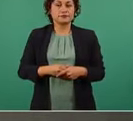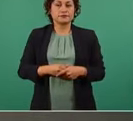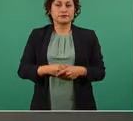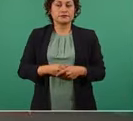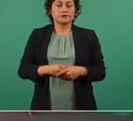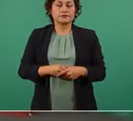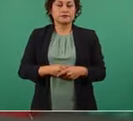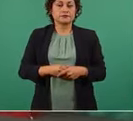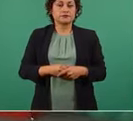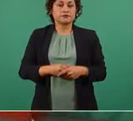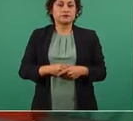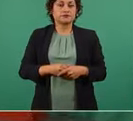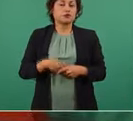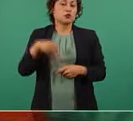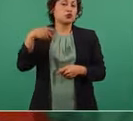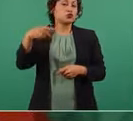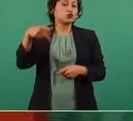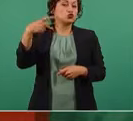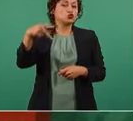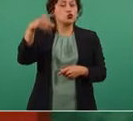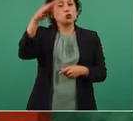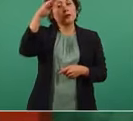Para ellos el fin